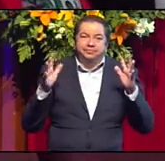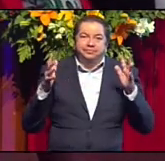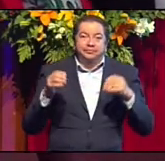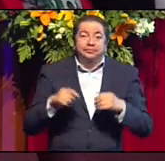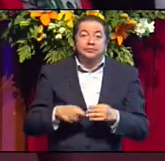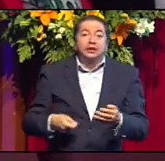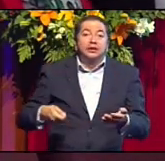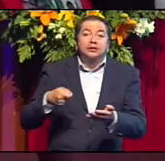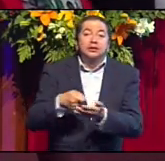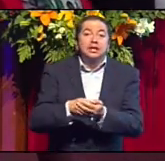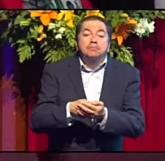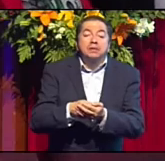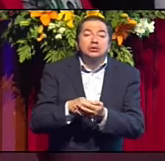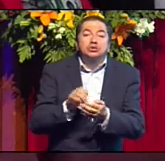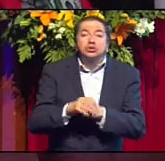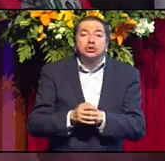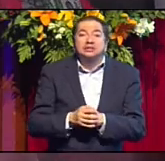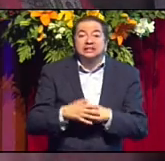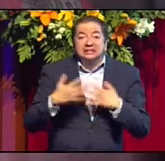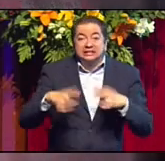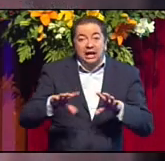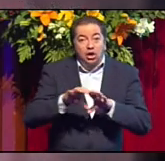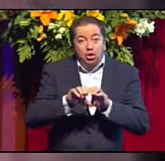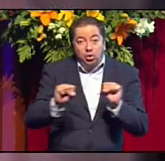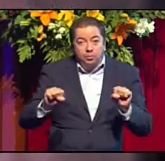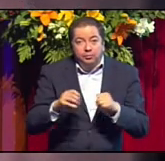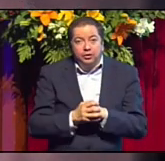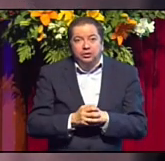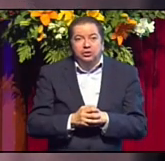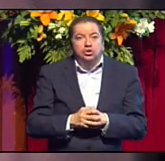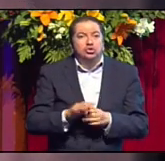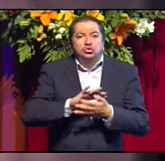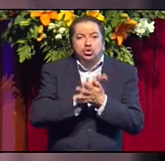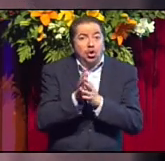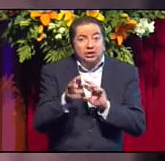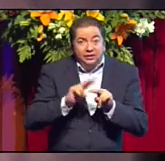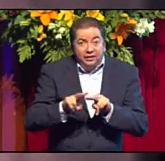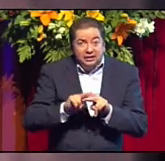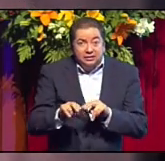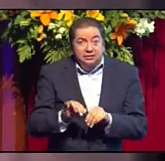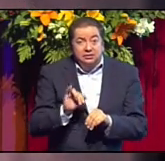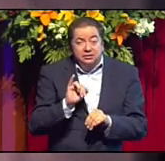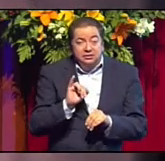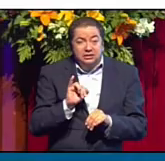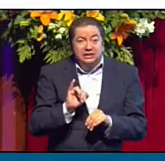¿Cuánta inversión hay en esto que ya está comprometido? No, que todo esto se va a hacer.